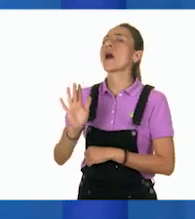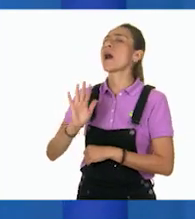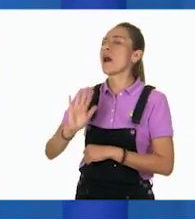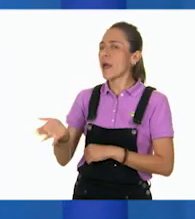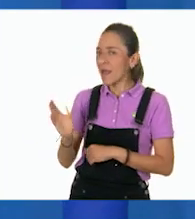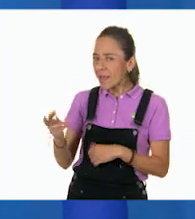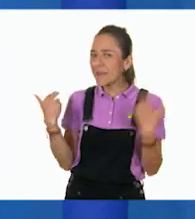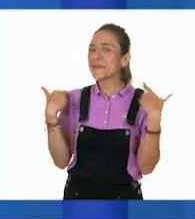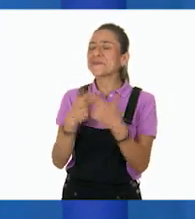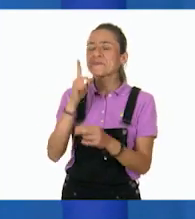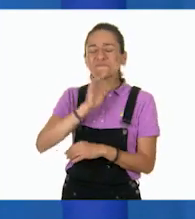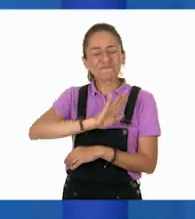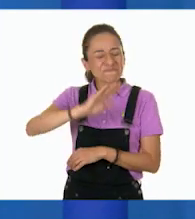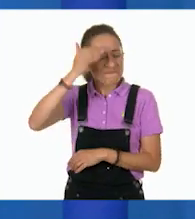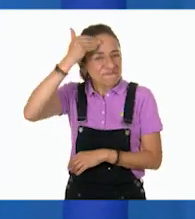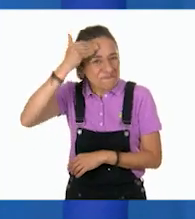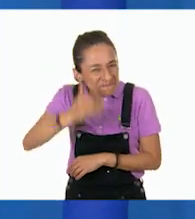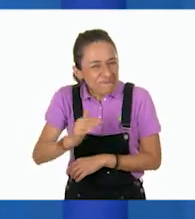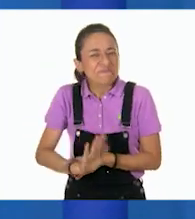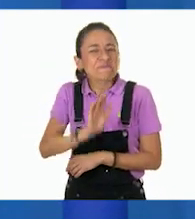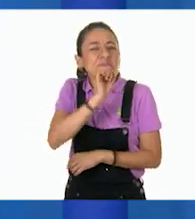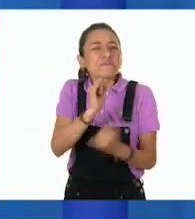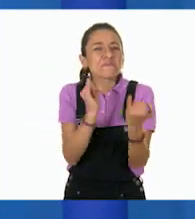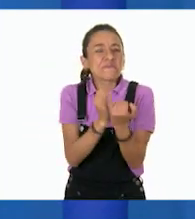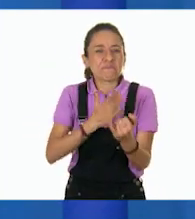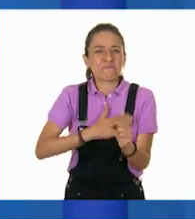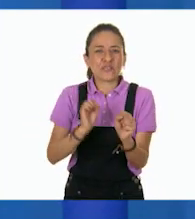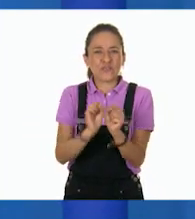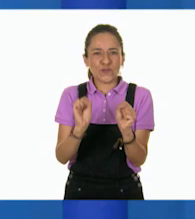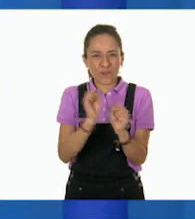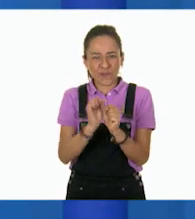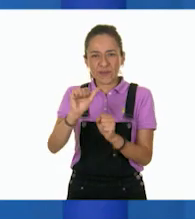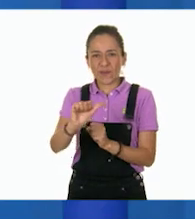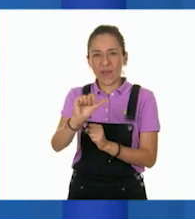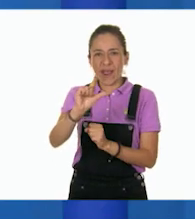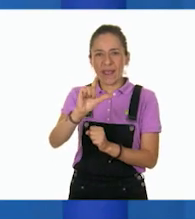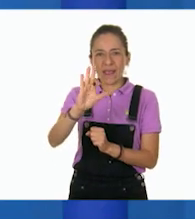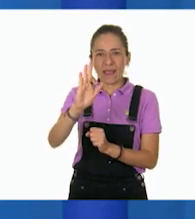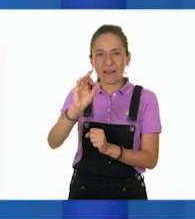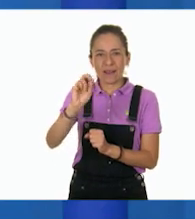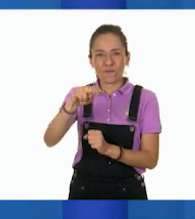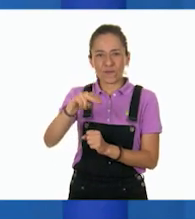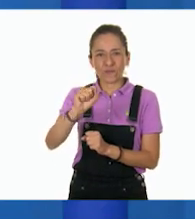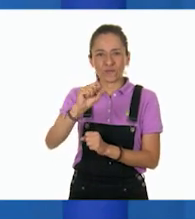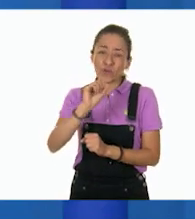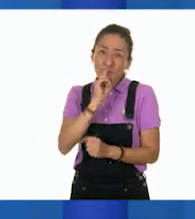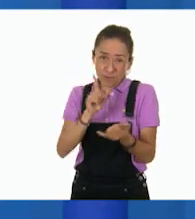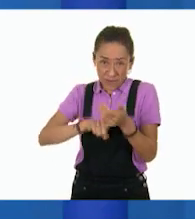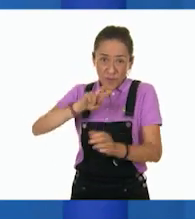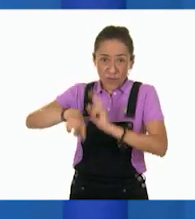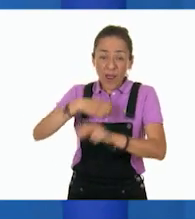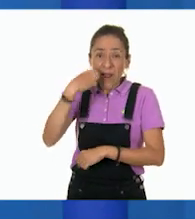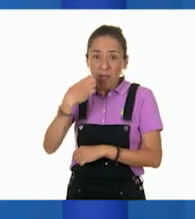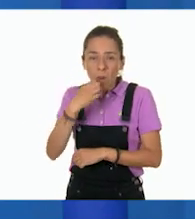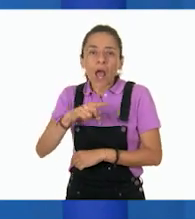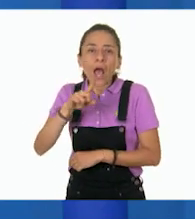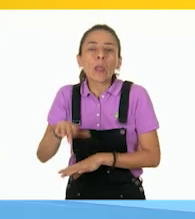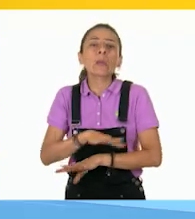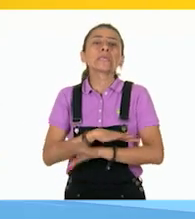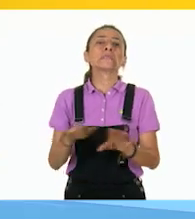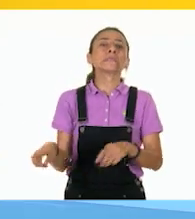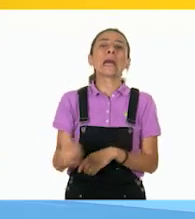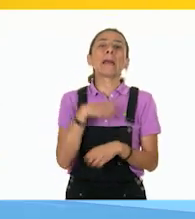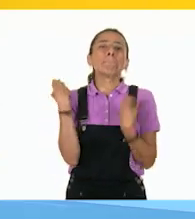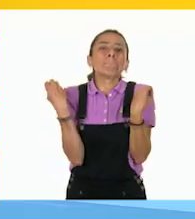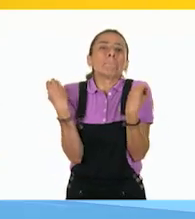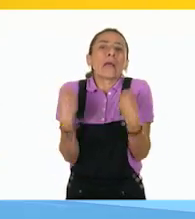Creo que eso se parece a lo que mi sobrino Alfonso hizo cuando iba a la escuela y perdió un balón que le habían regalado sus papás.